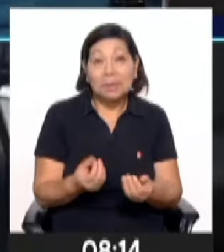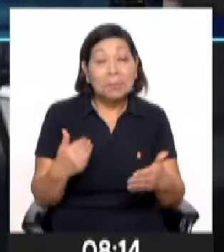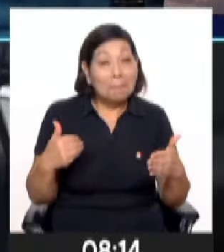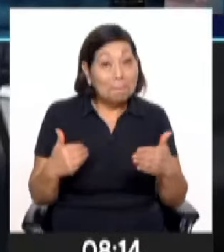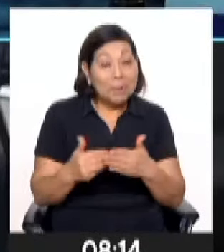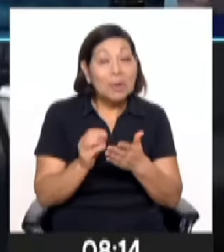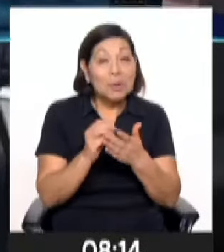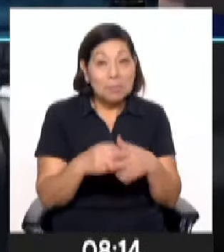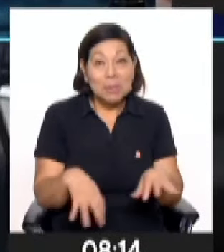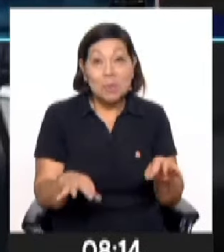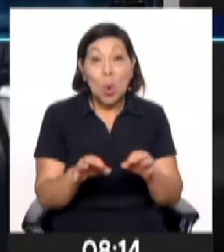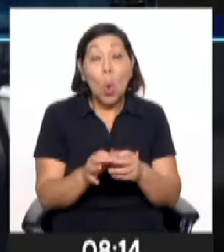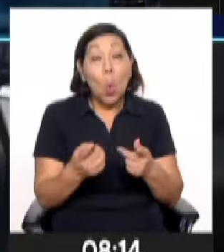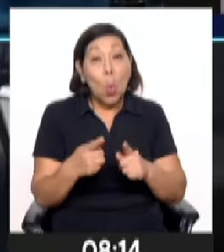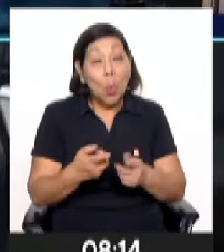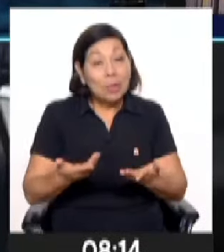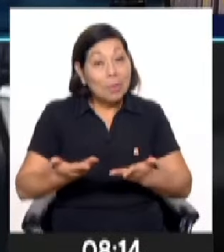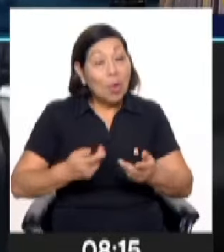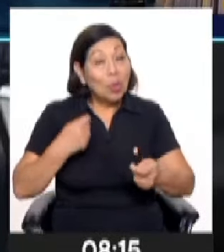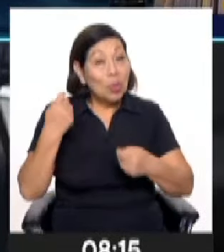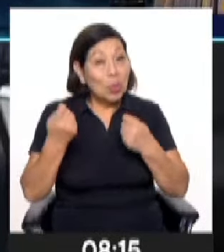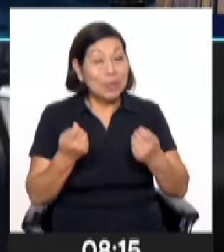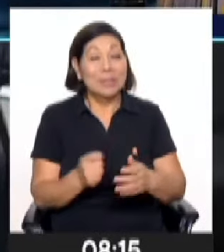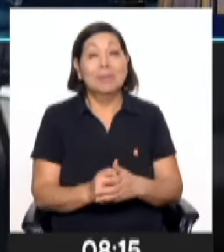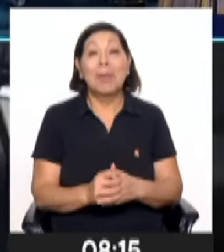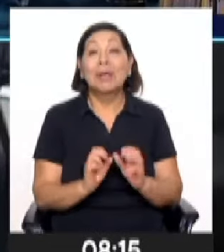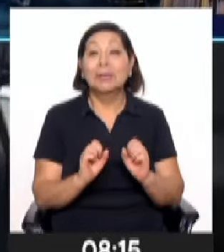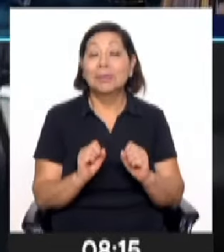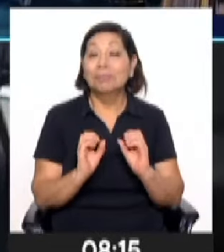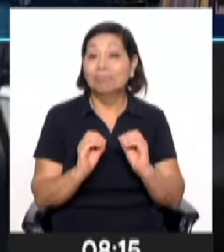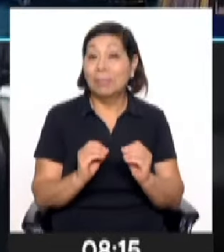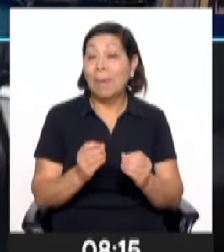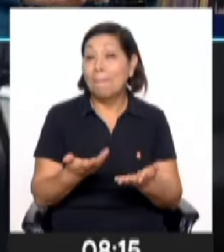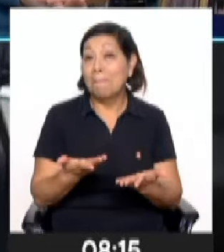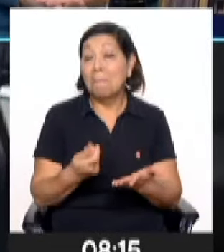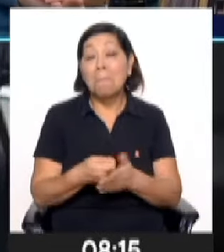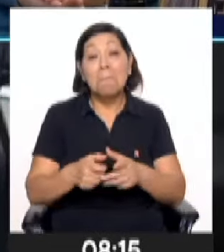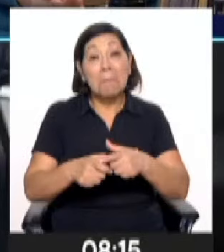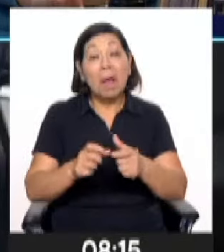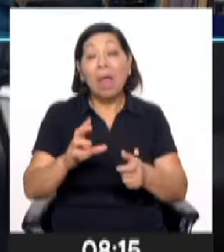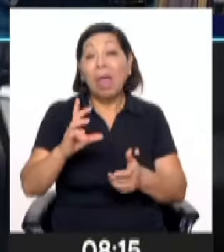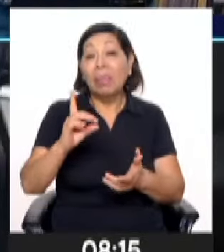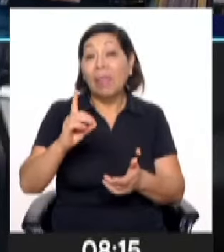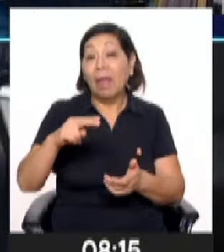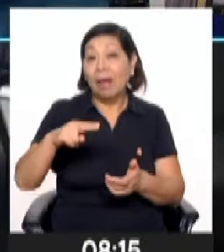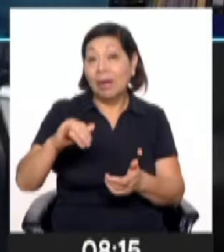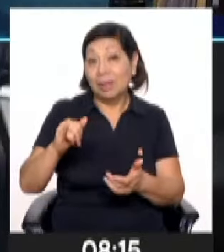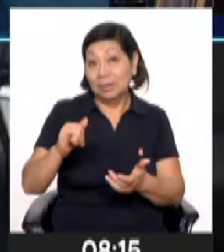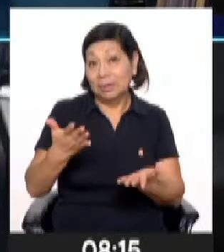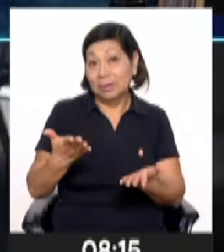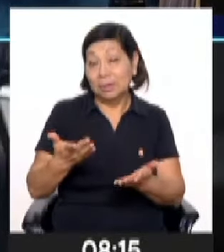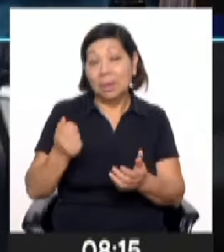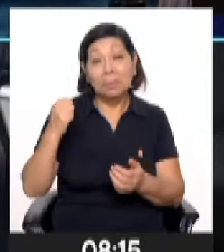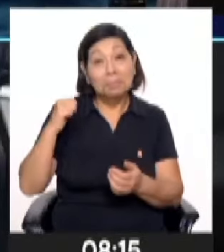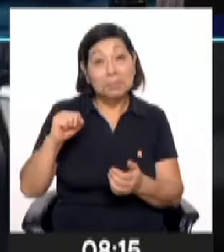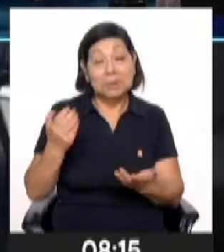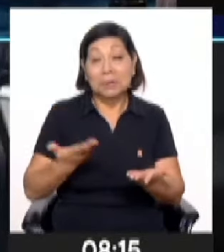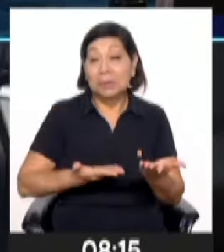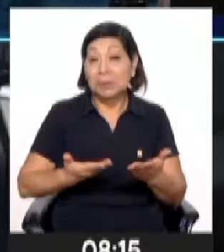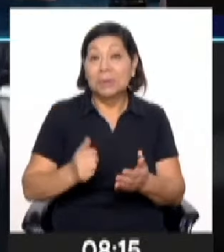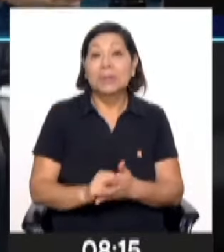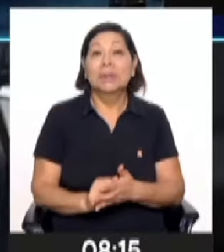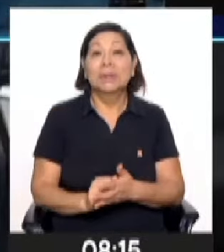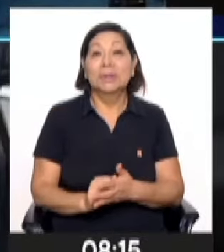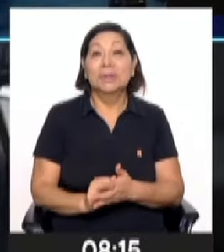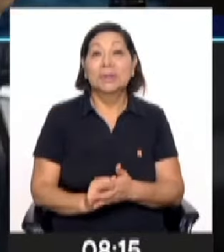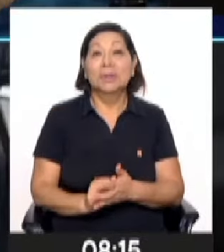el cálculo, pero lo importante es que cuando yo hago un servicio turístico de artesanos, si es una empresa, pido una boleta con DNI, ¿no? Si es una agencia de viaje la que me brinda el servicio, por